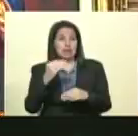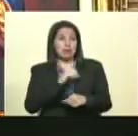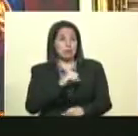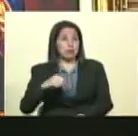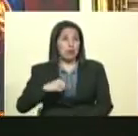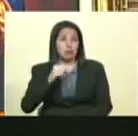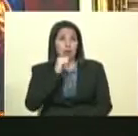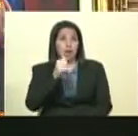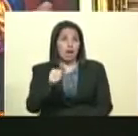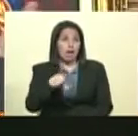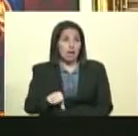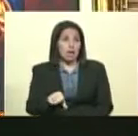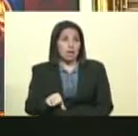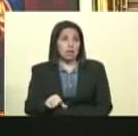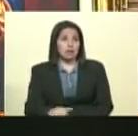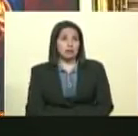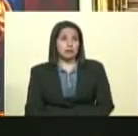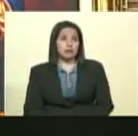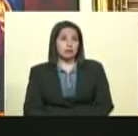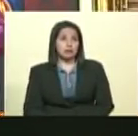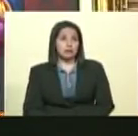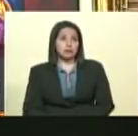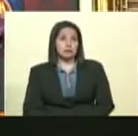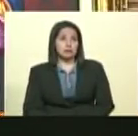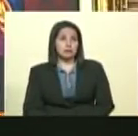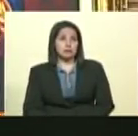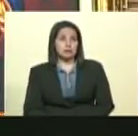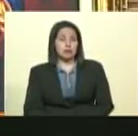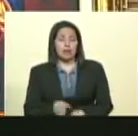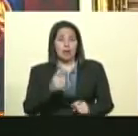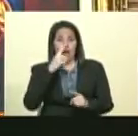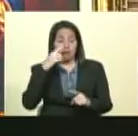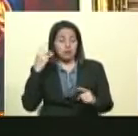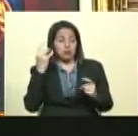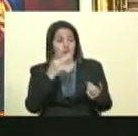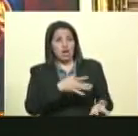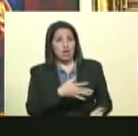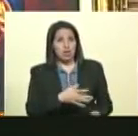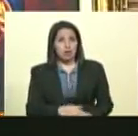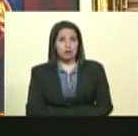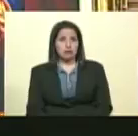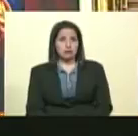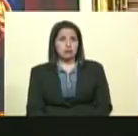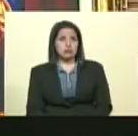mala, de mala calidad, abandonada.